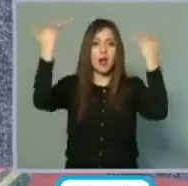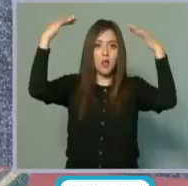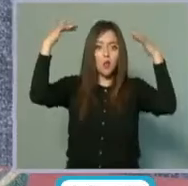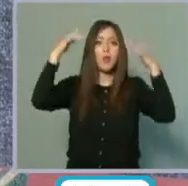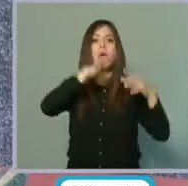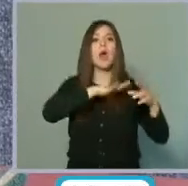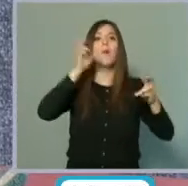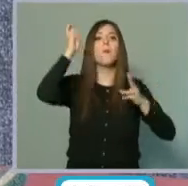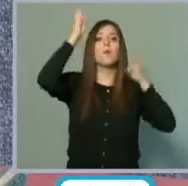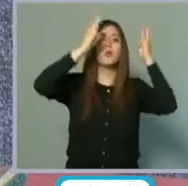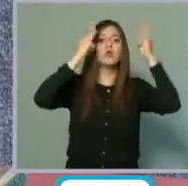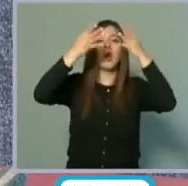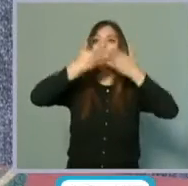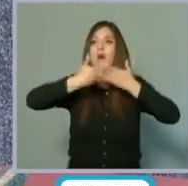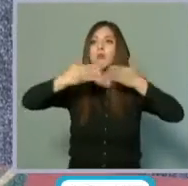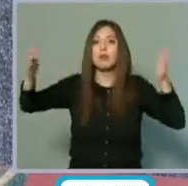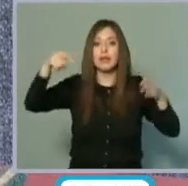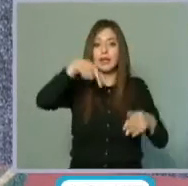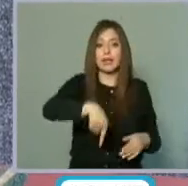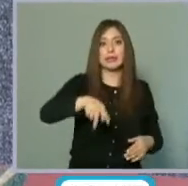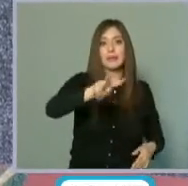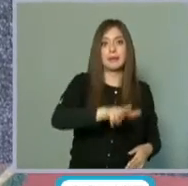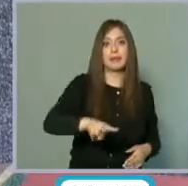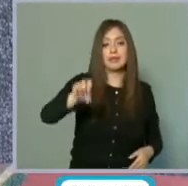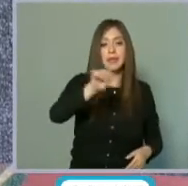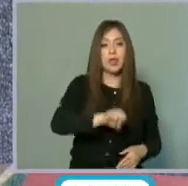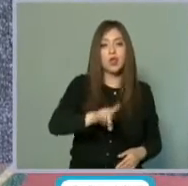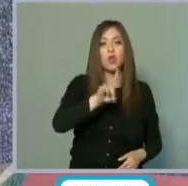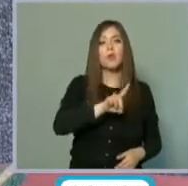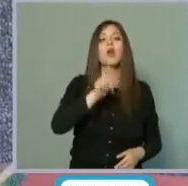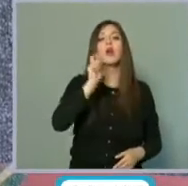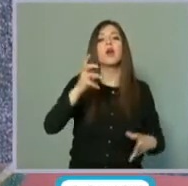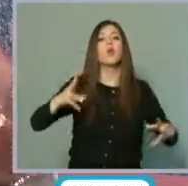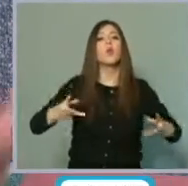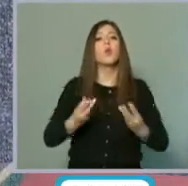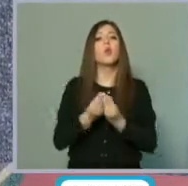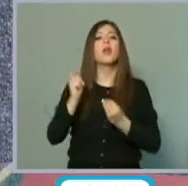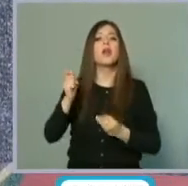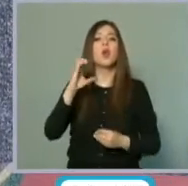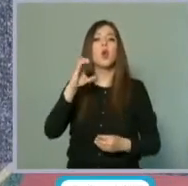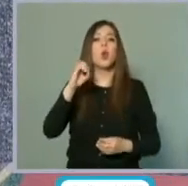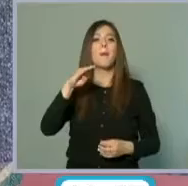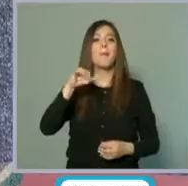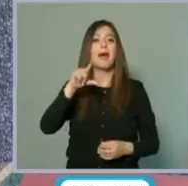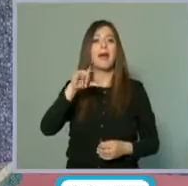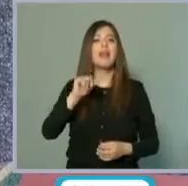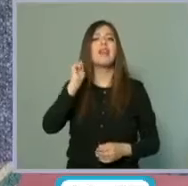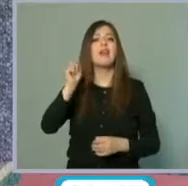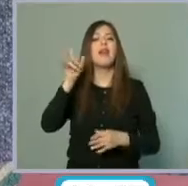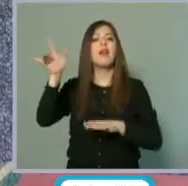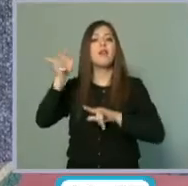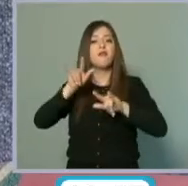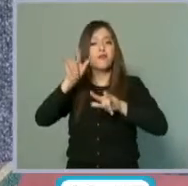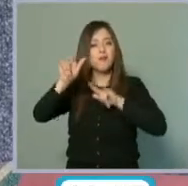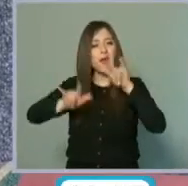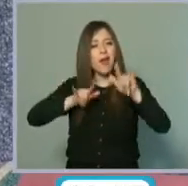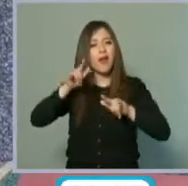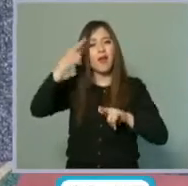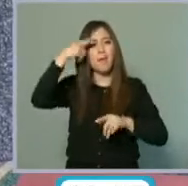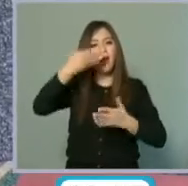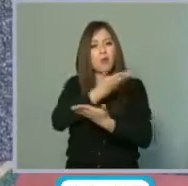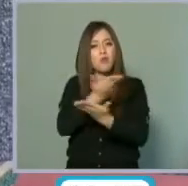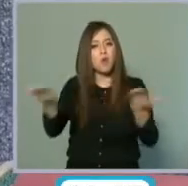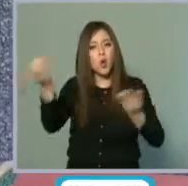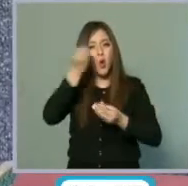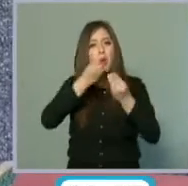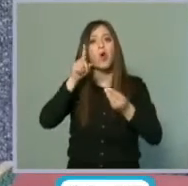aire libre este fin de semana en especial, que vamos a formar parte de Comali, que es una feria bastante grande de alimentación, ¿no? Atrás